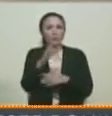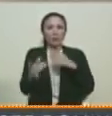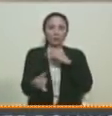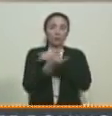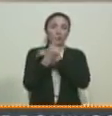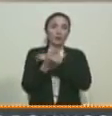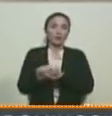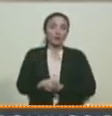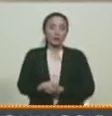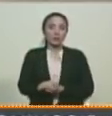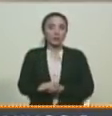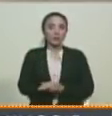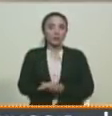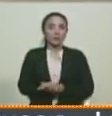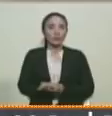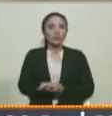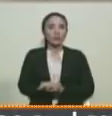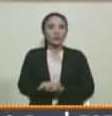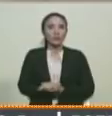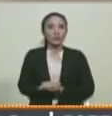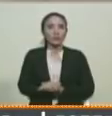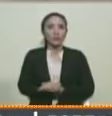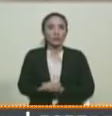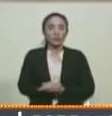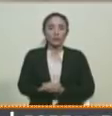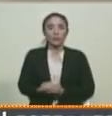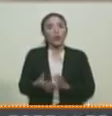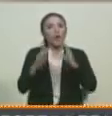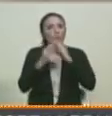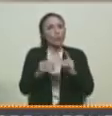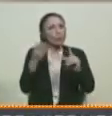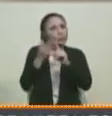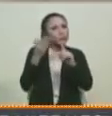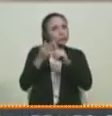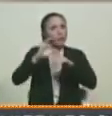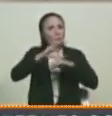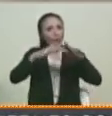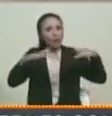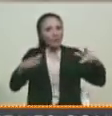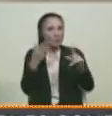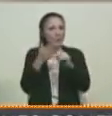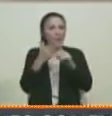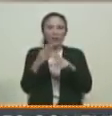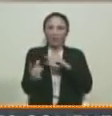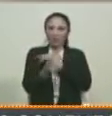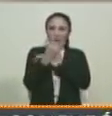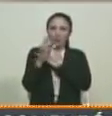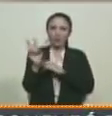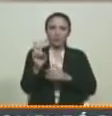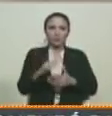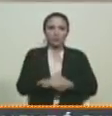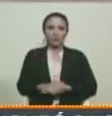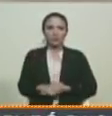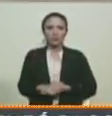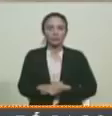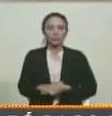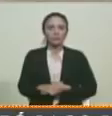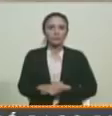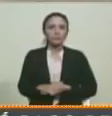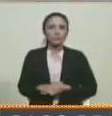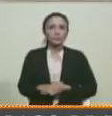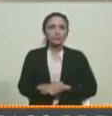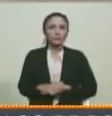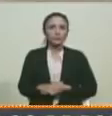a Venezuela. Amenazas a gobiernos del Caribe para que traicionen a Venezuela y se sumen